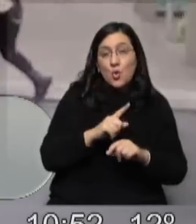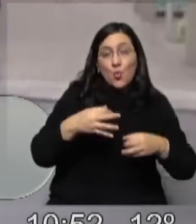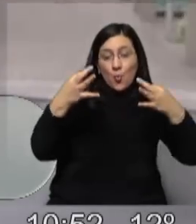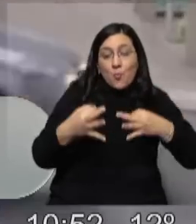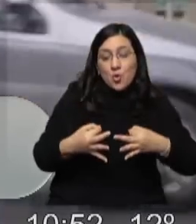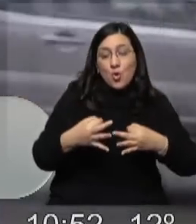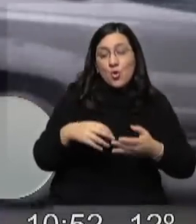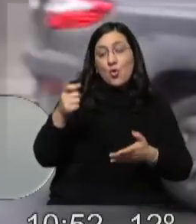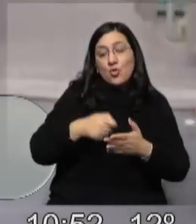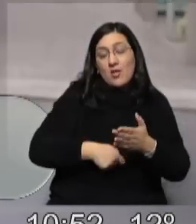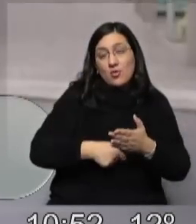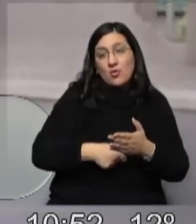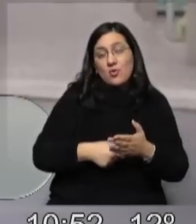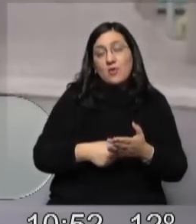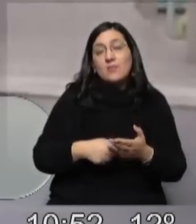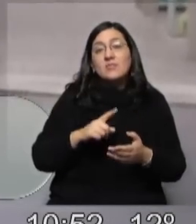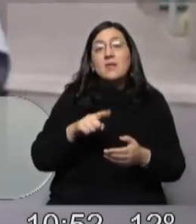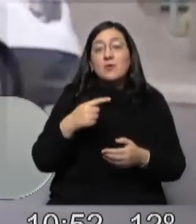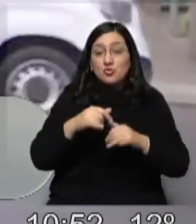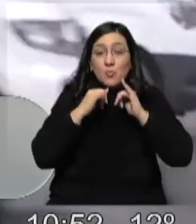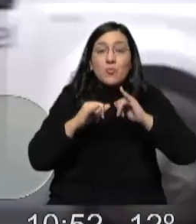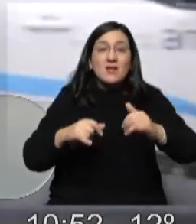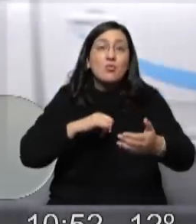la información, terminó publicando en las redes sociales